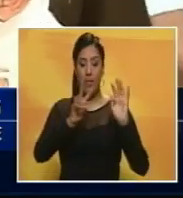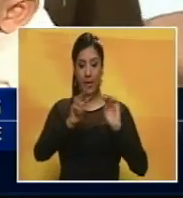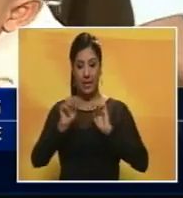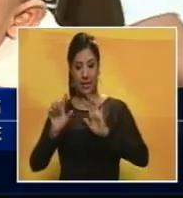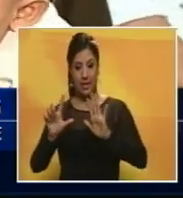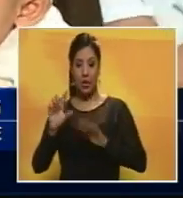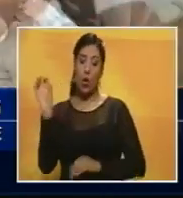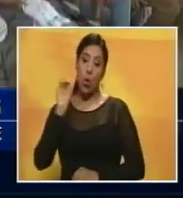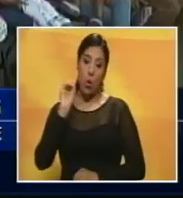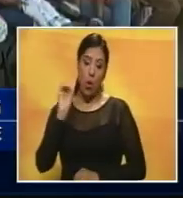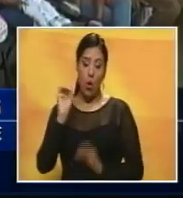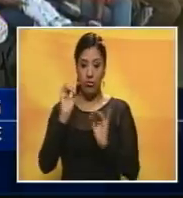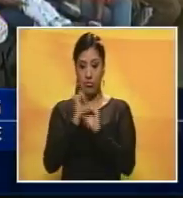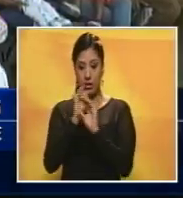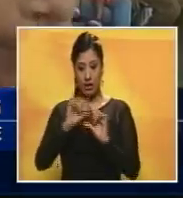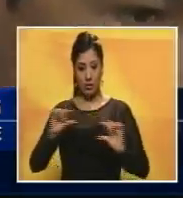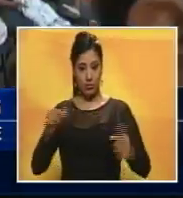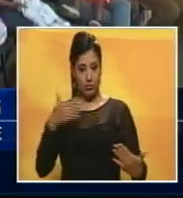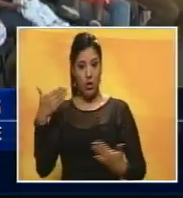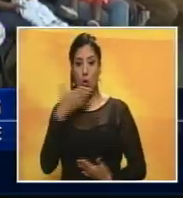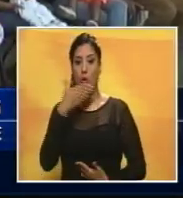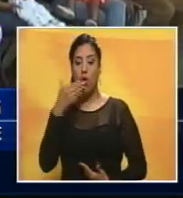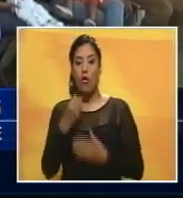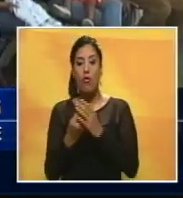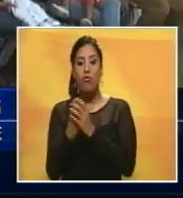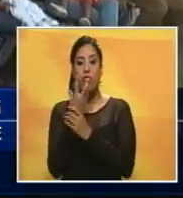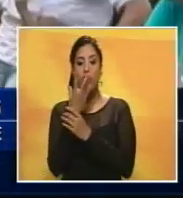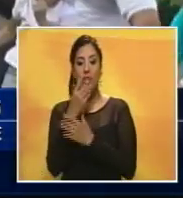0426-212-2927 o escribir al correo electrónico